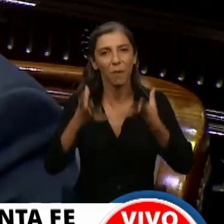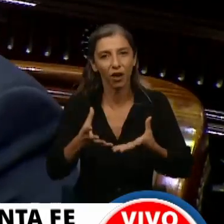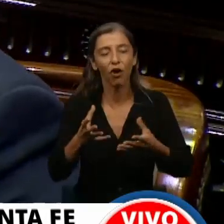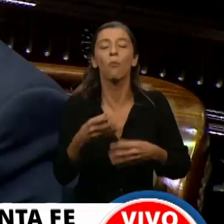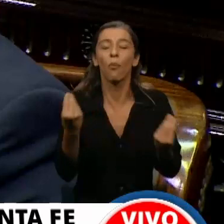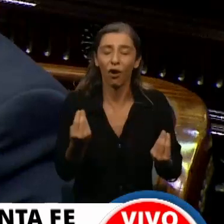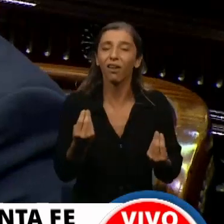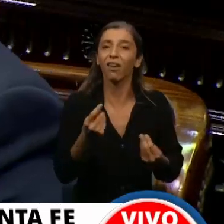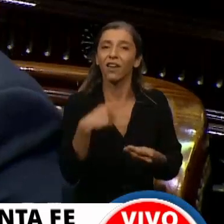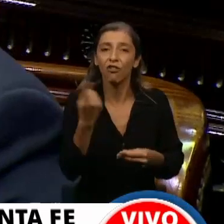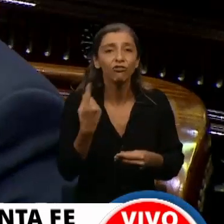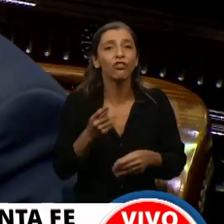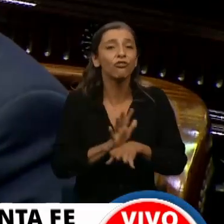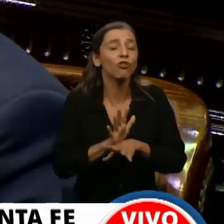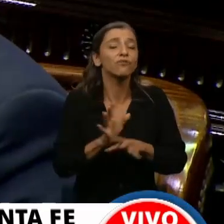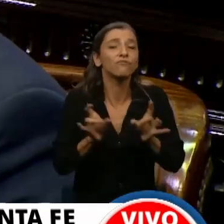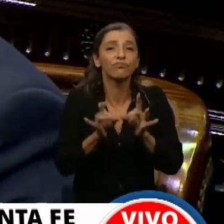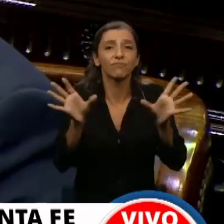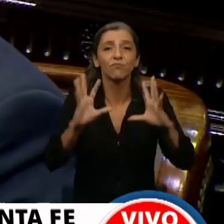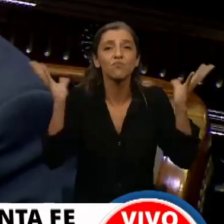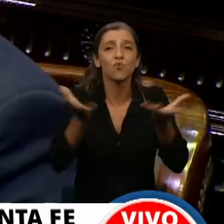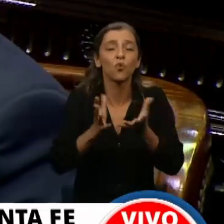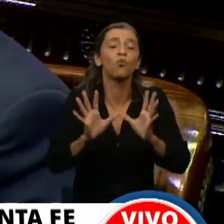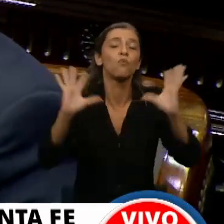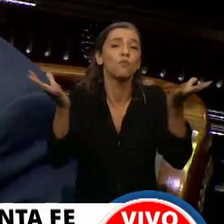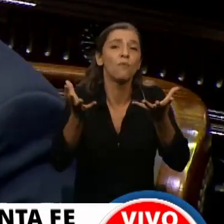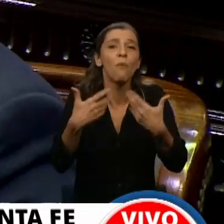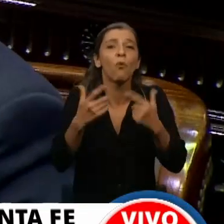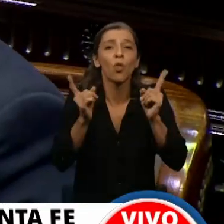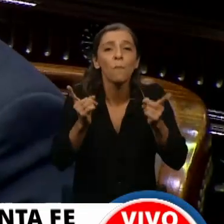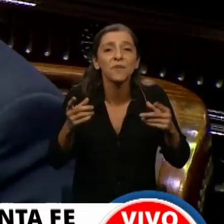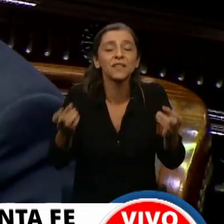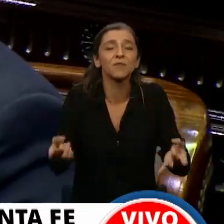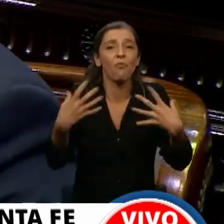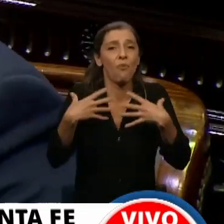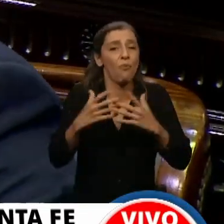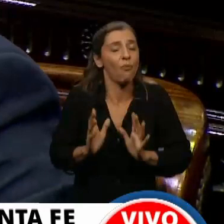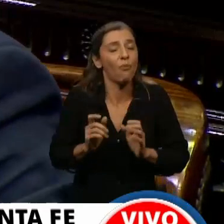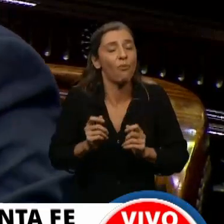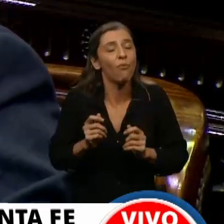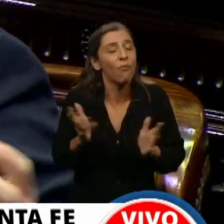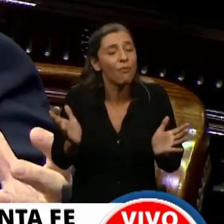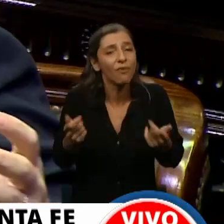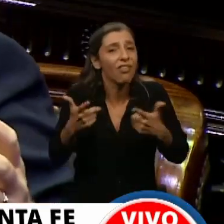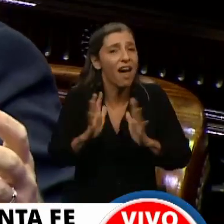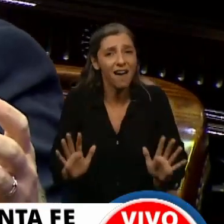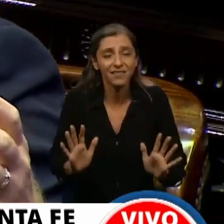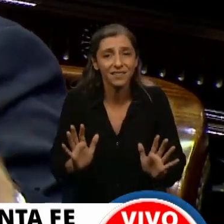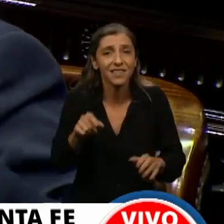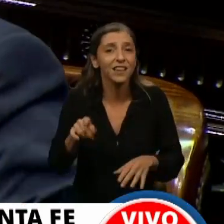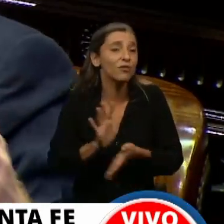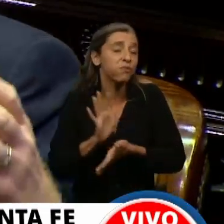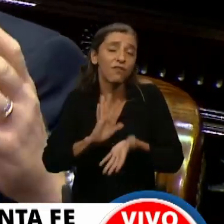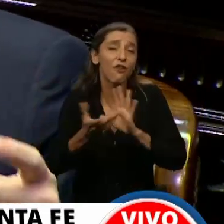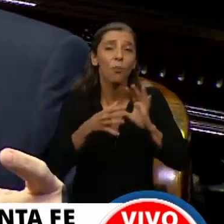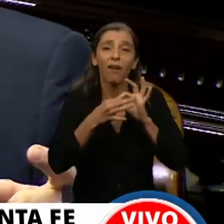y la tierra nos enfermó a nosotros. Esto representa el coronavirus como simbiosis siniestra y letal. Me